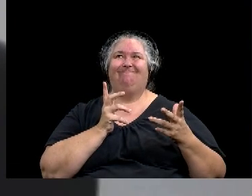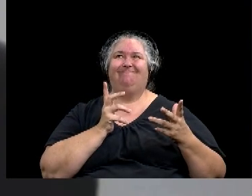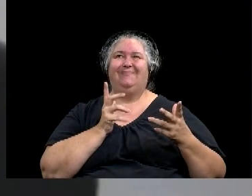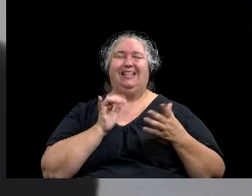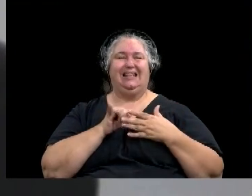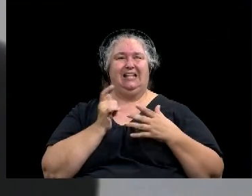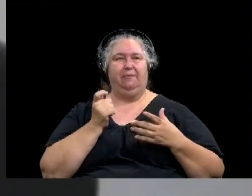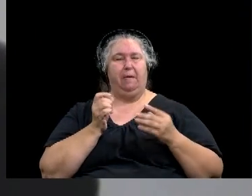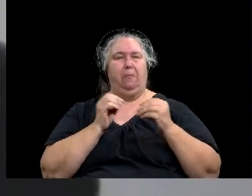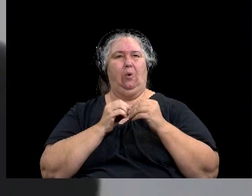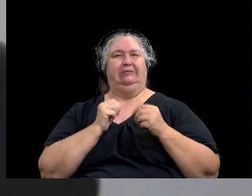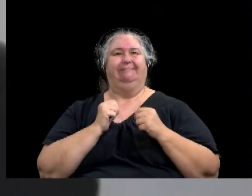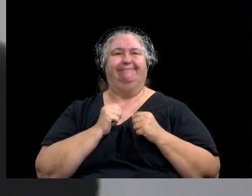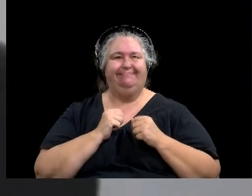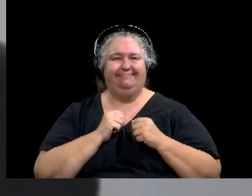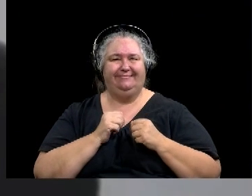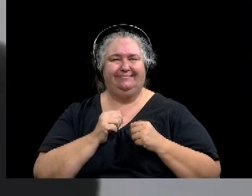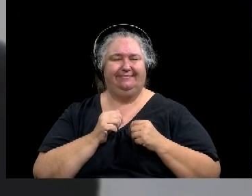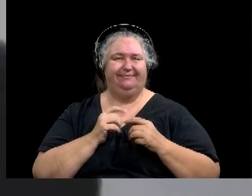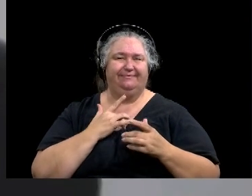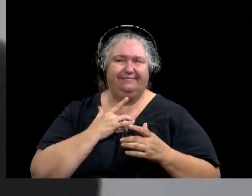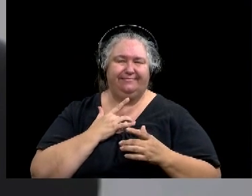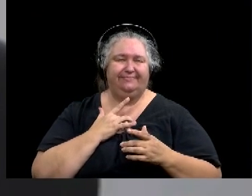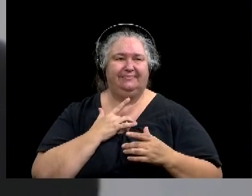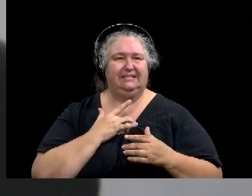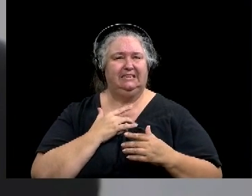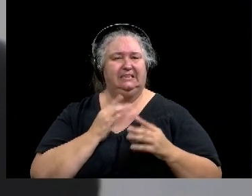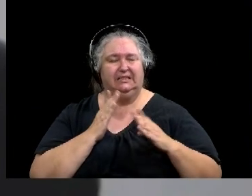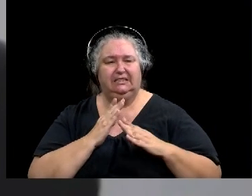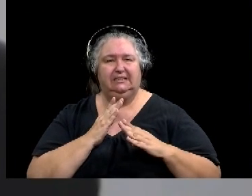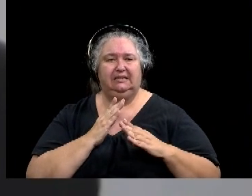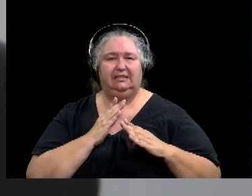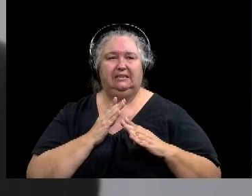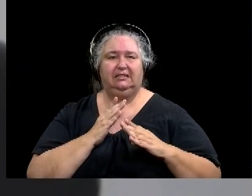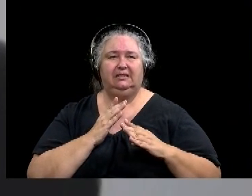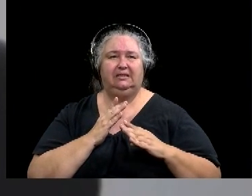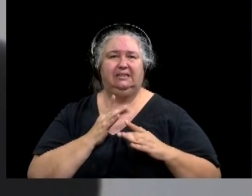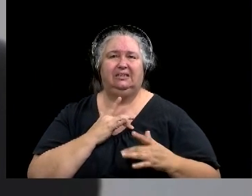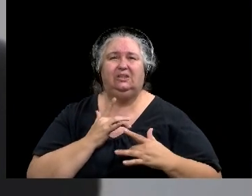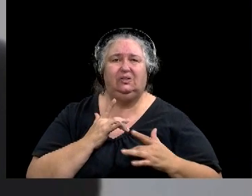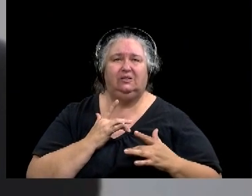y esa ansiedad qué intensidad entre